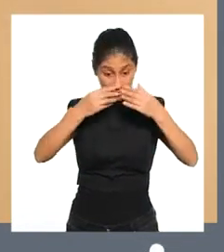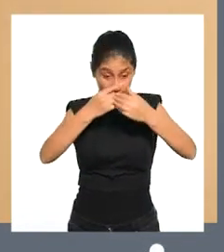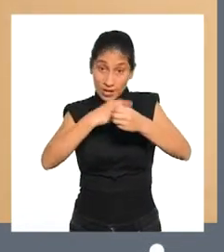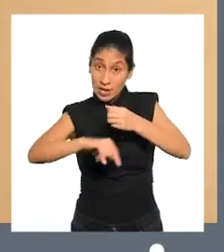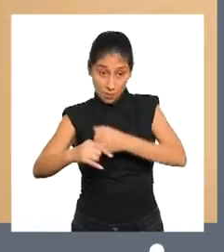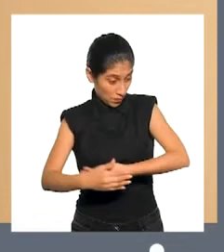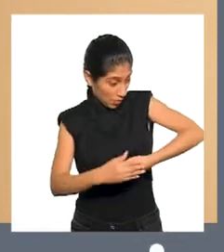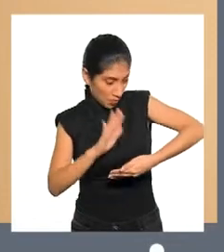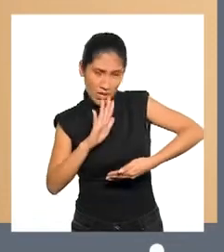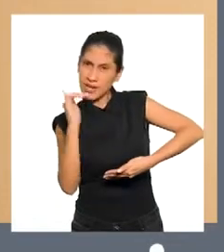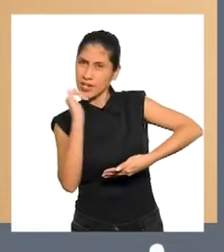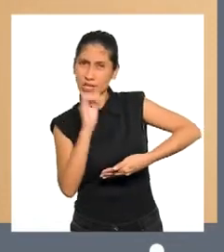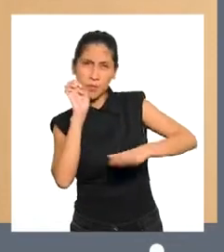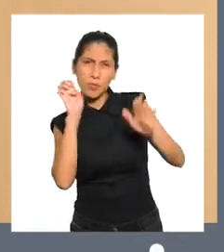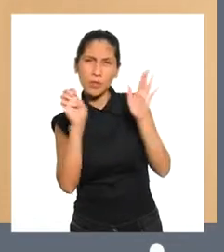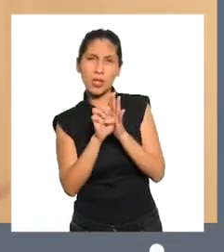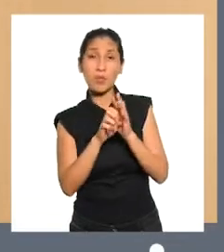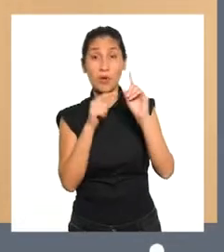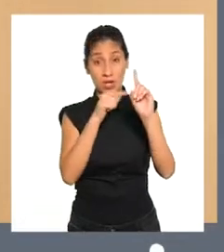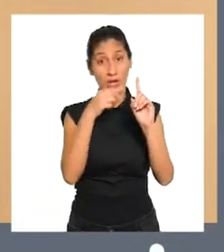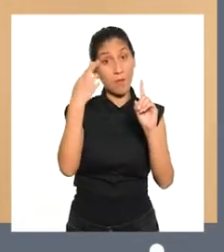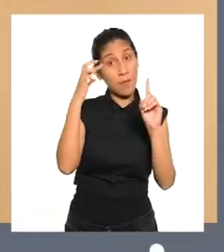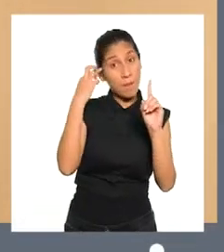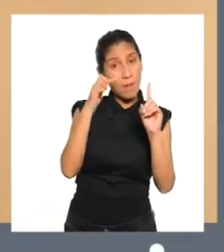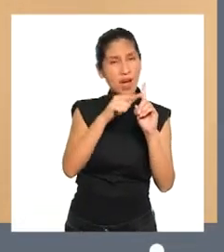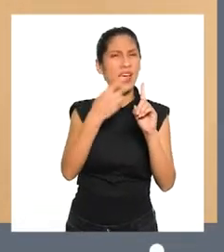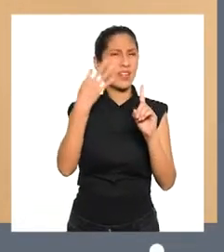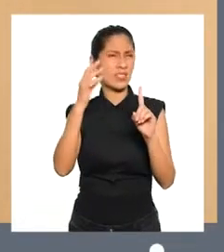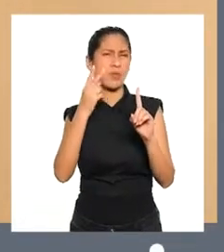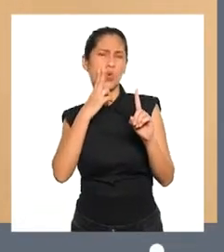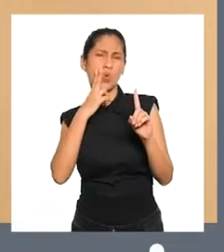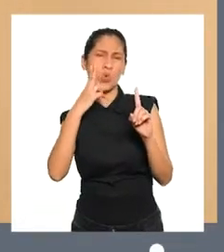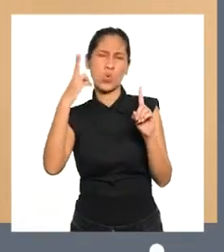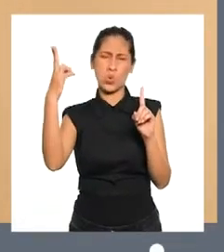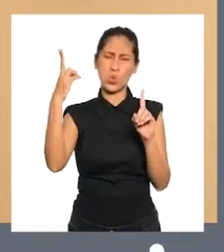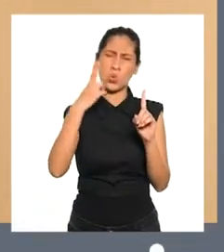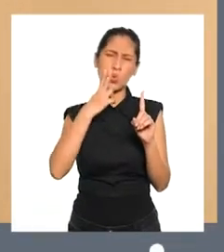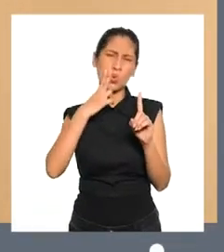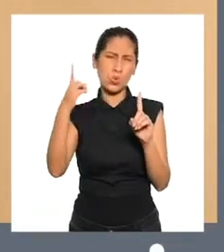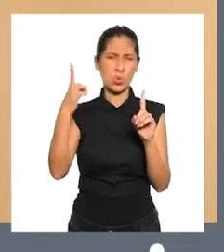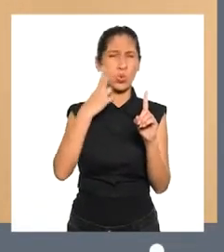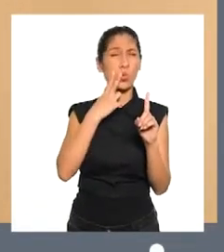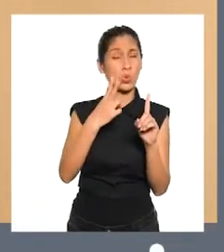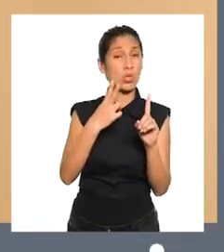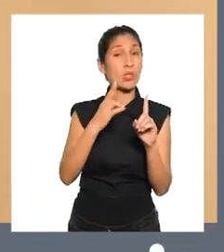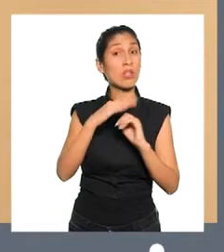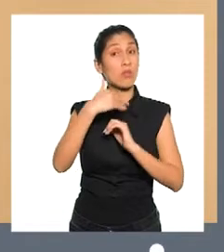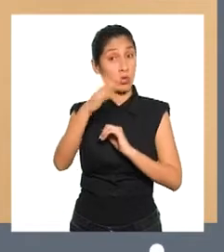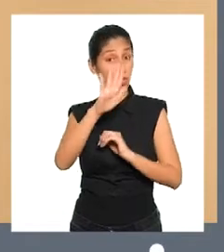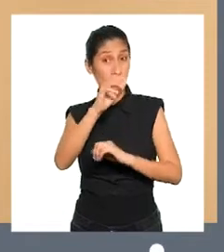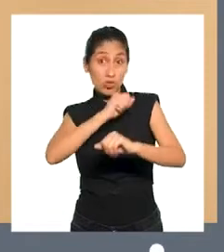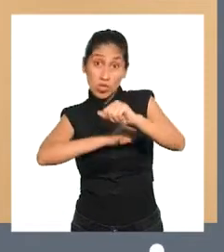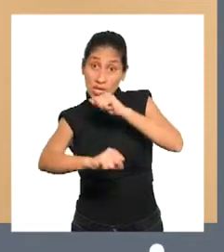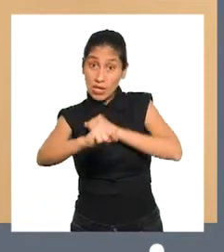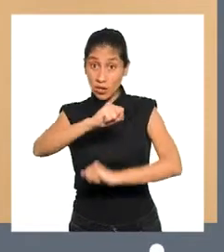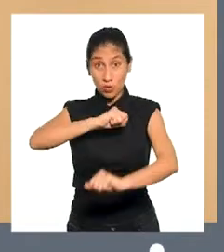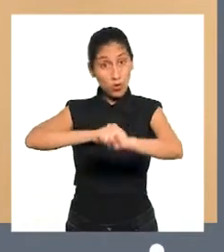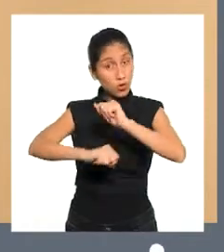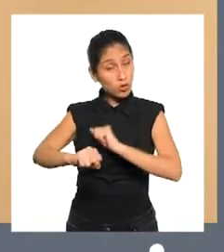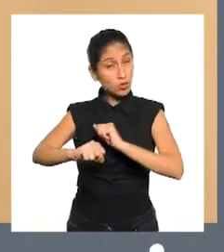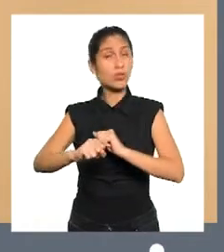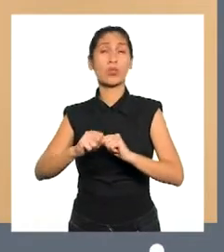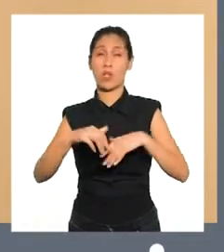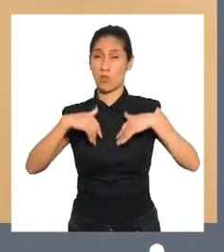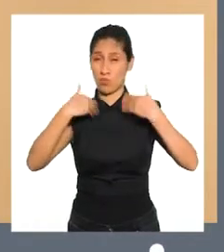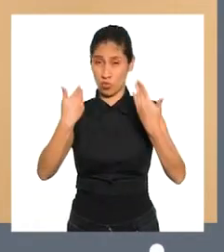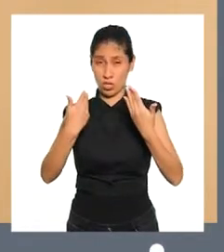Por ejemplo, si el padre ha tenido hábitos de fumar mucho desde la adolescencia, es posible que sus hijos y nietos